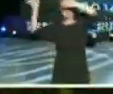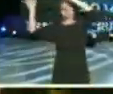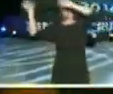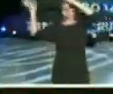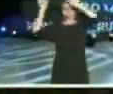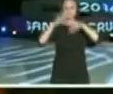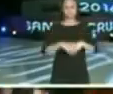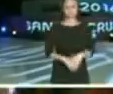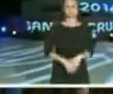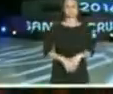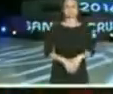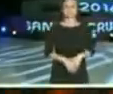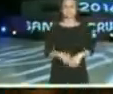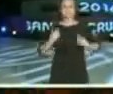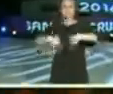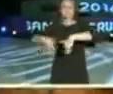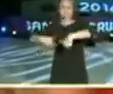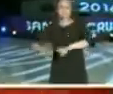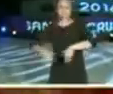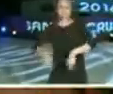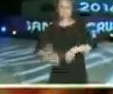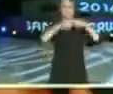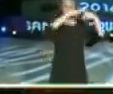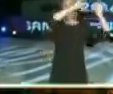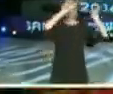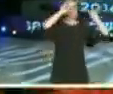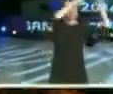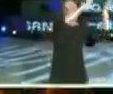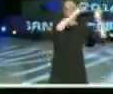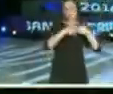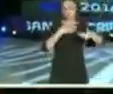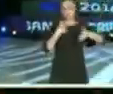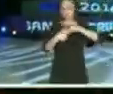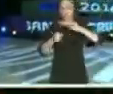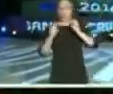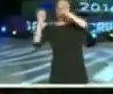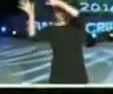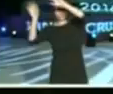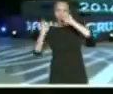otro lado, echa para allá, con la mano para allá, echa para allá.